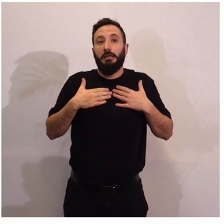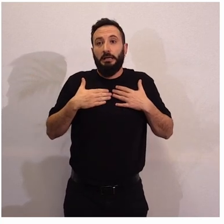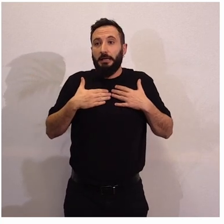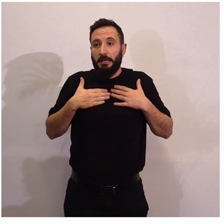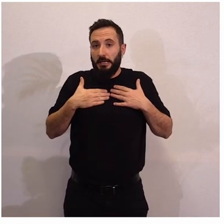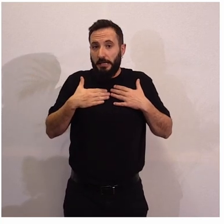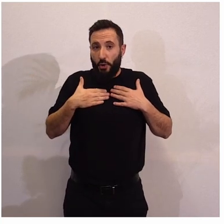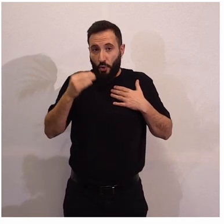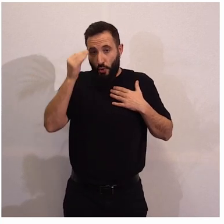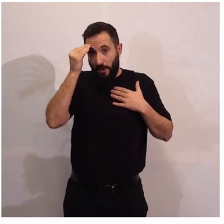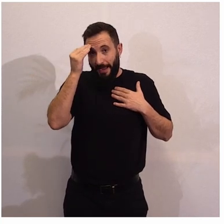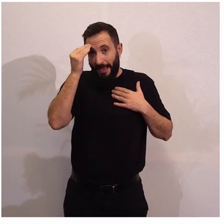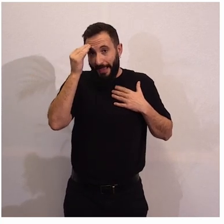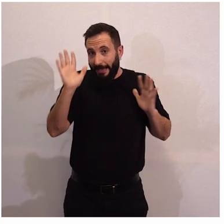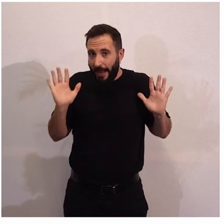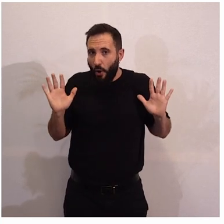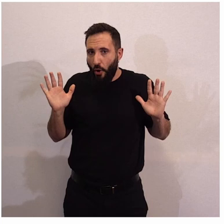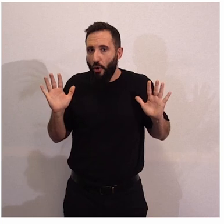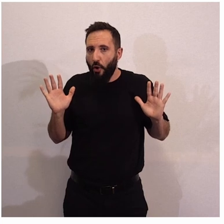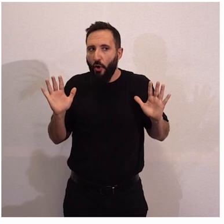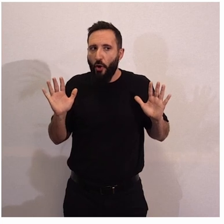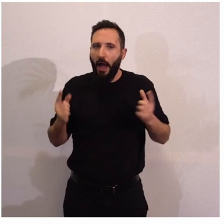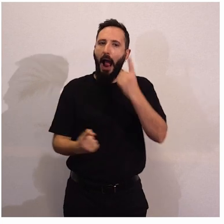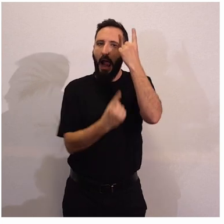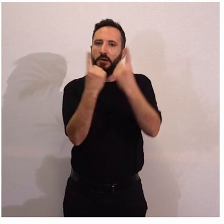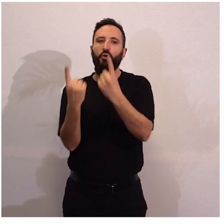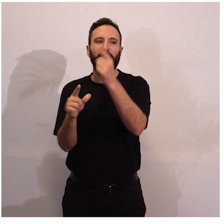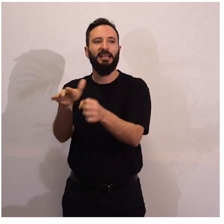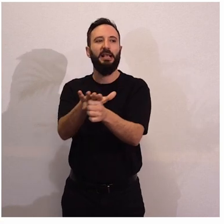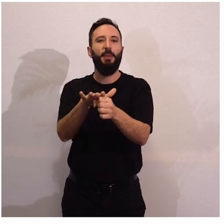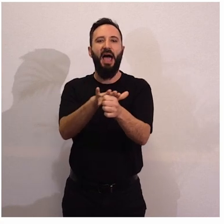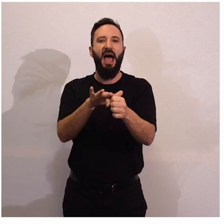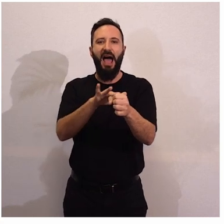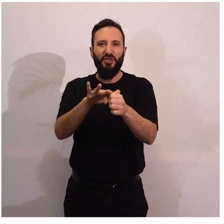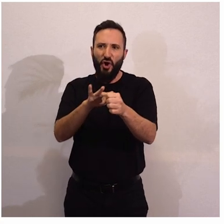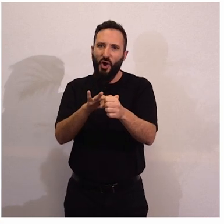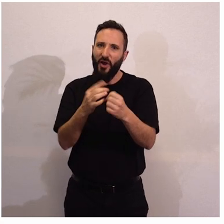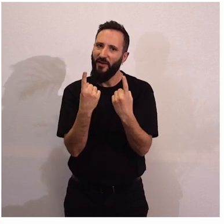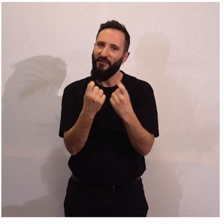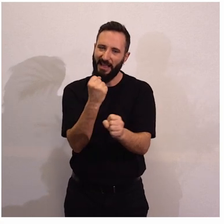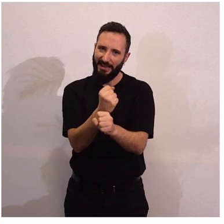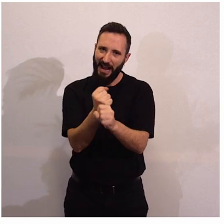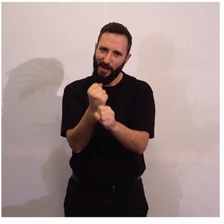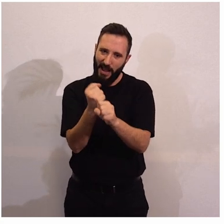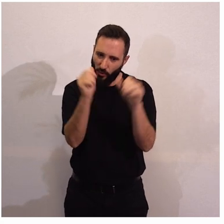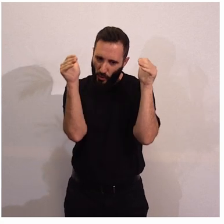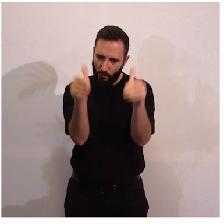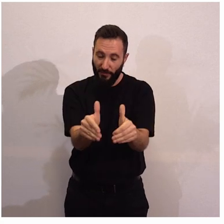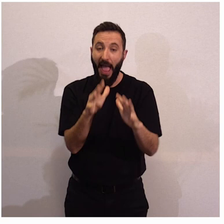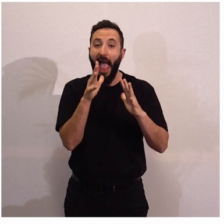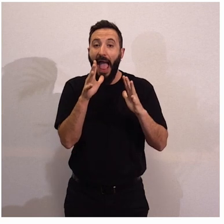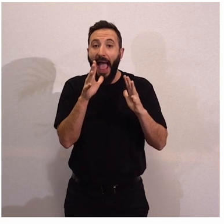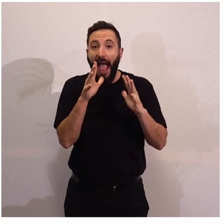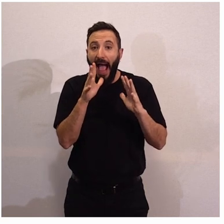ejemplo, yo creo que sí que hay espacios, ¿no? que tenemos que seguir trabajando, ¿no? Pero ahora mismo,